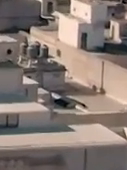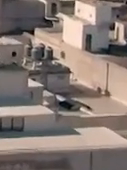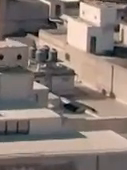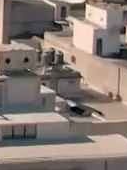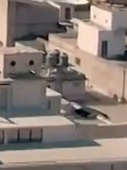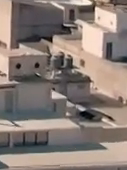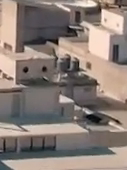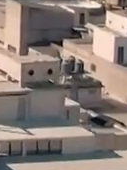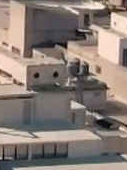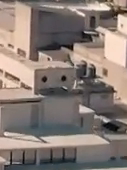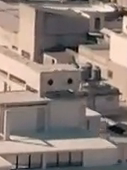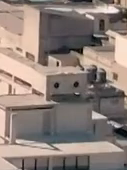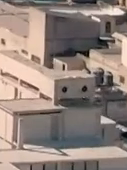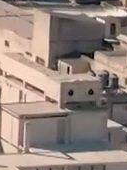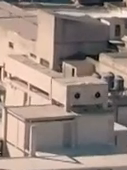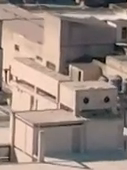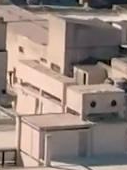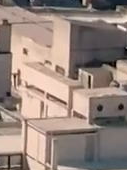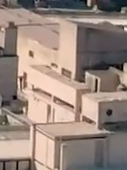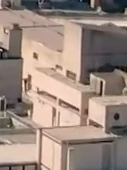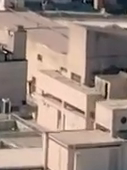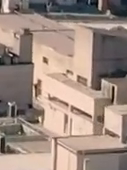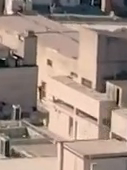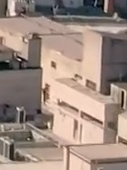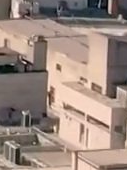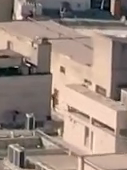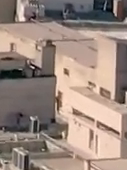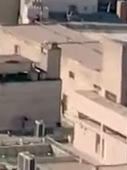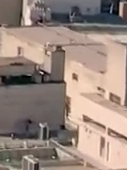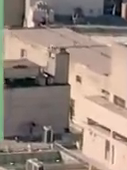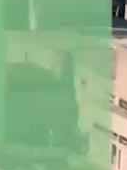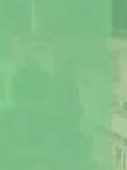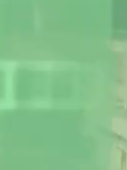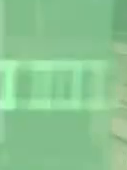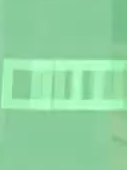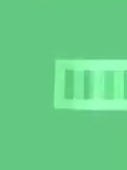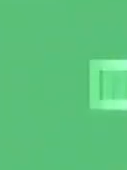diario. Ciudad Viva, lunes a viernes, 9 horas.